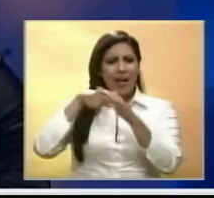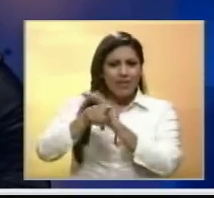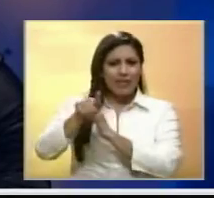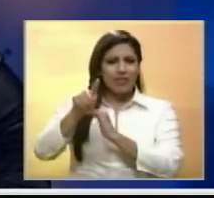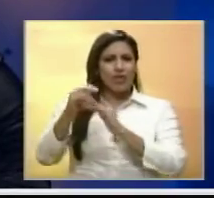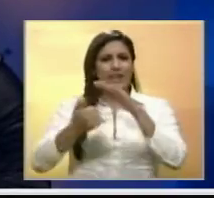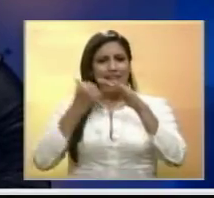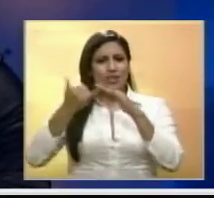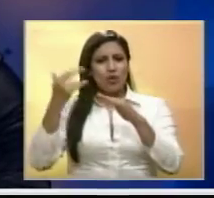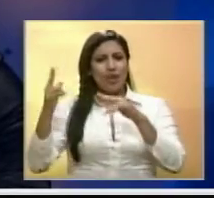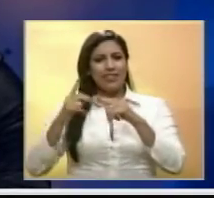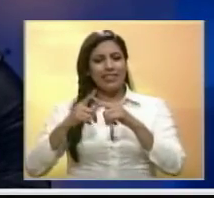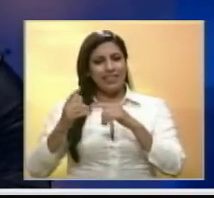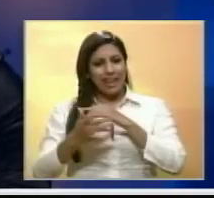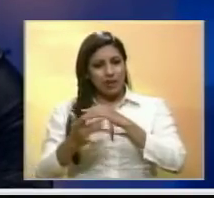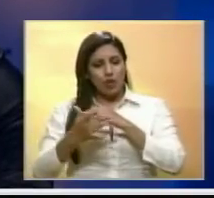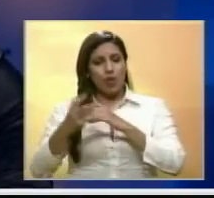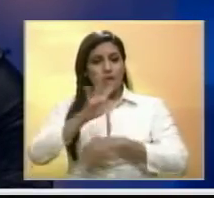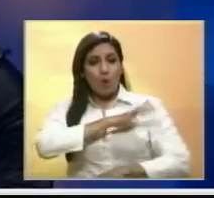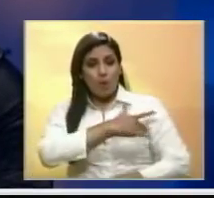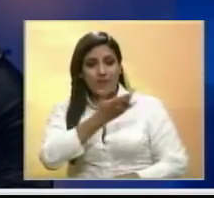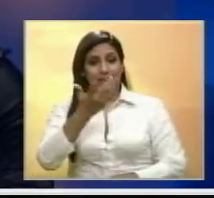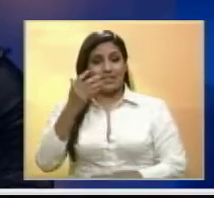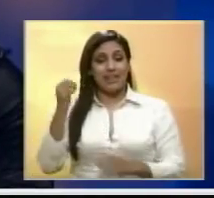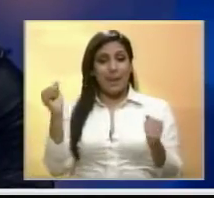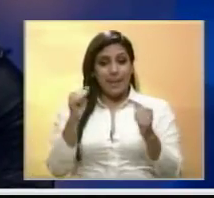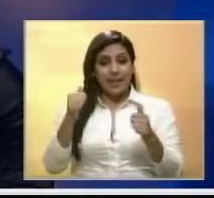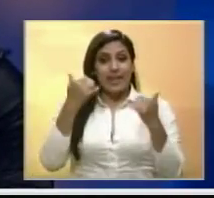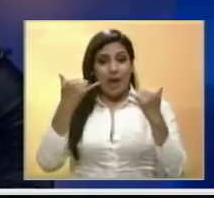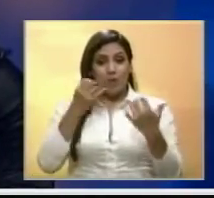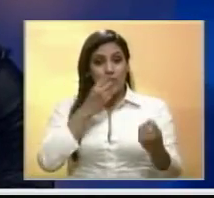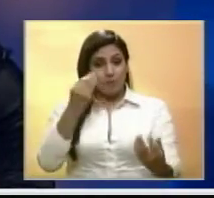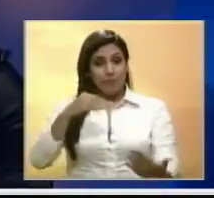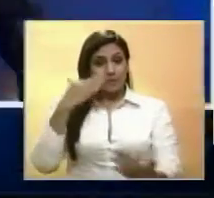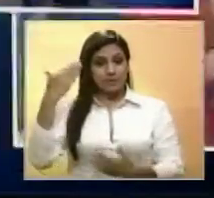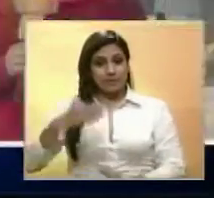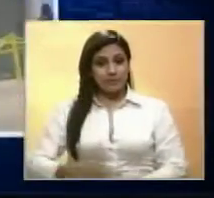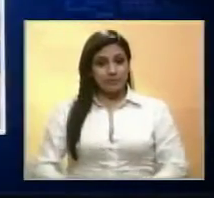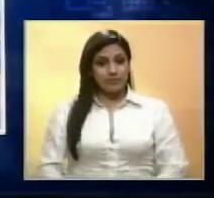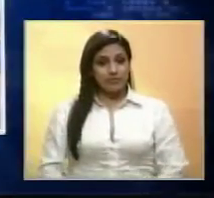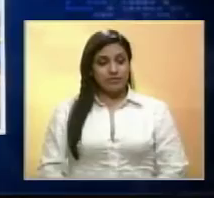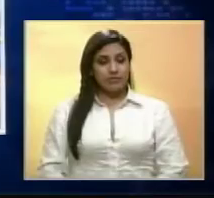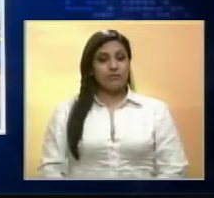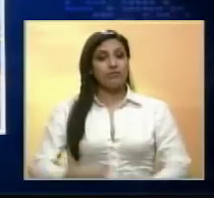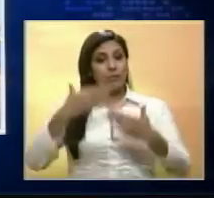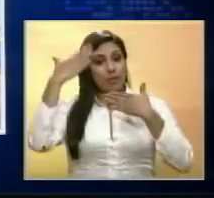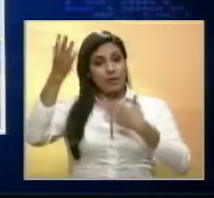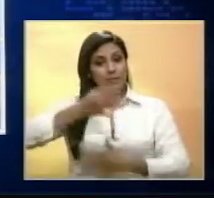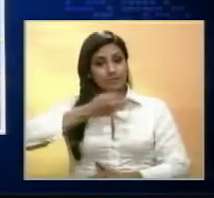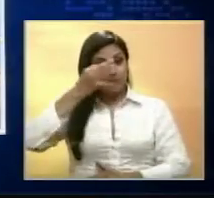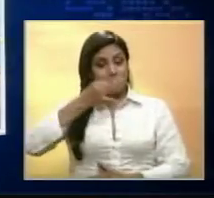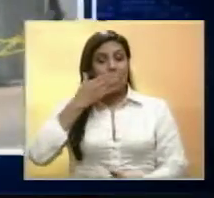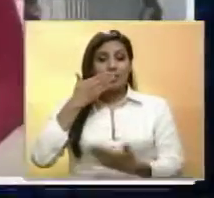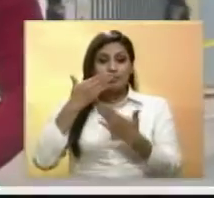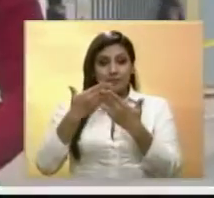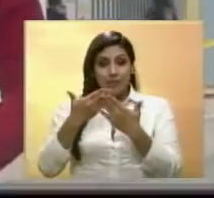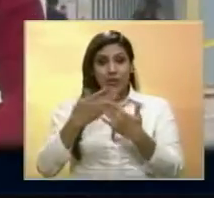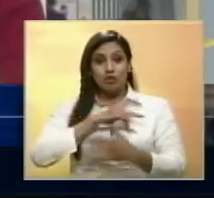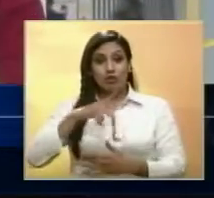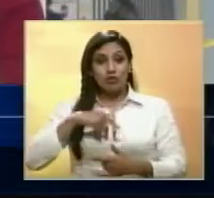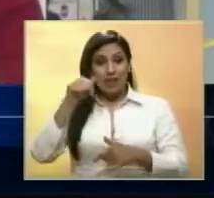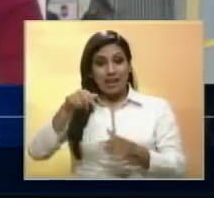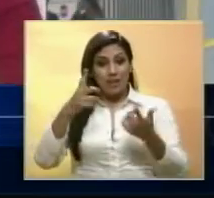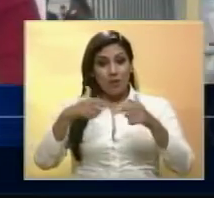inmediaciones del Instituto Tecnológico Universitario Los Andes. Mariné Glot nos tiene el reporte. Hola, buenas tardes. Gracias, Estudios. Nosotros